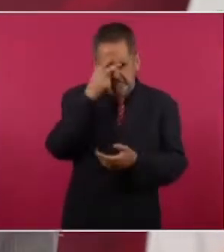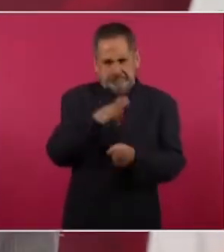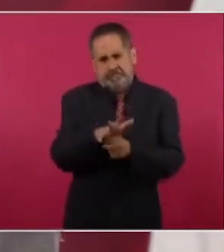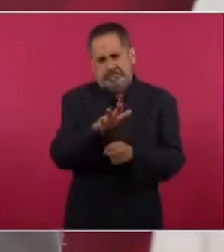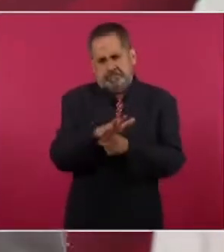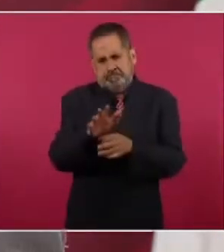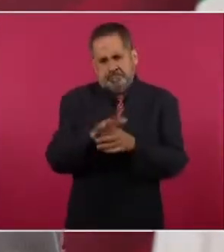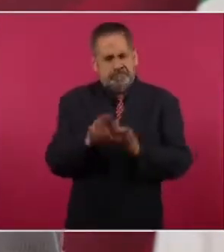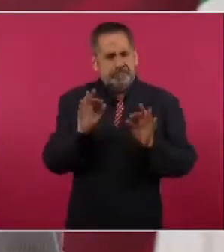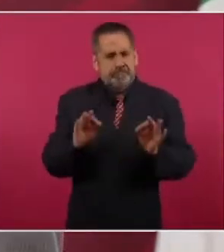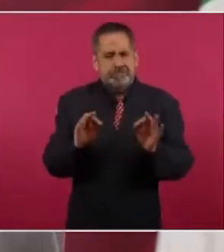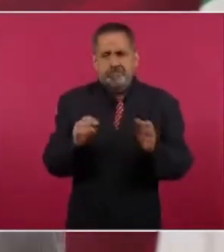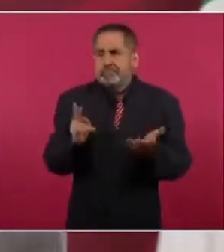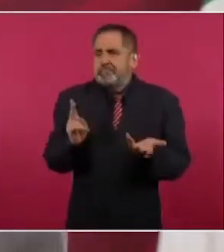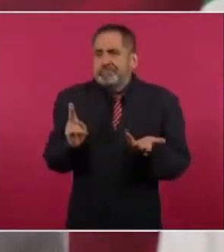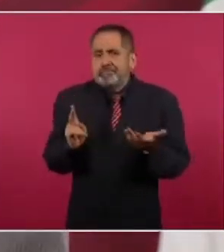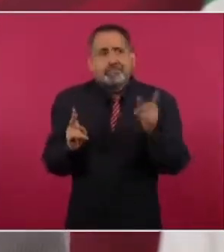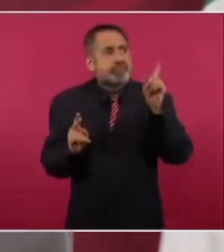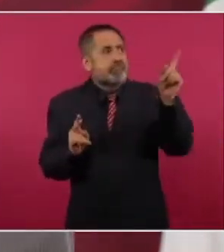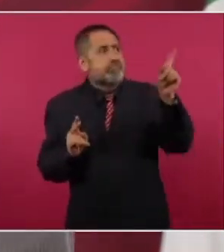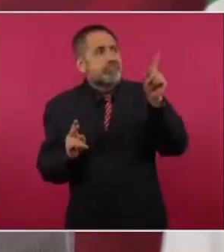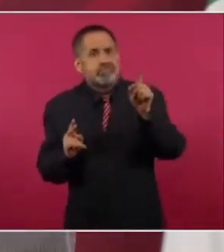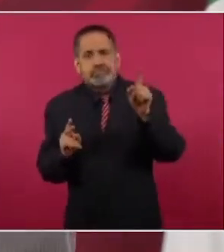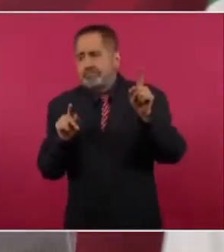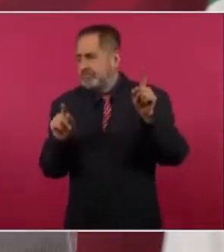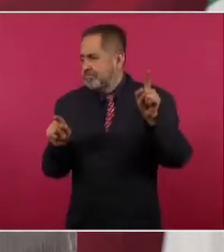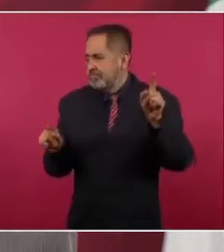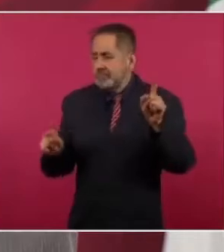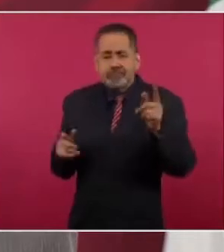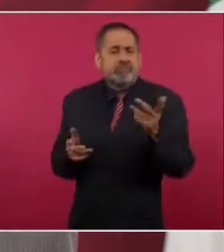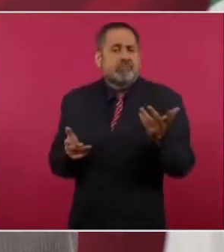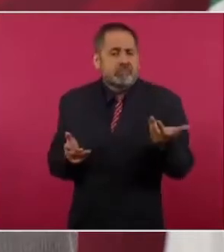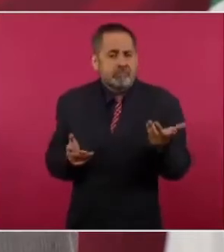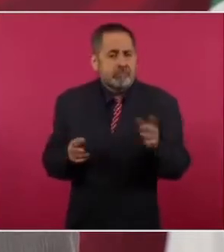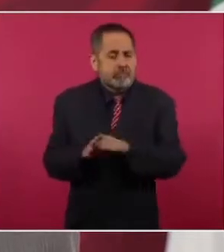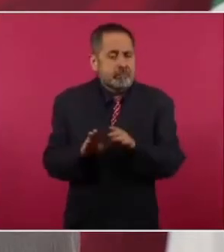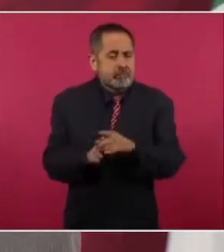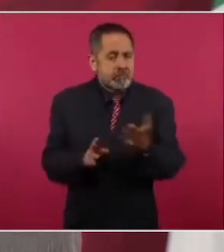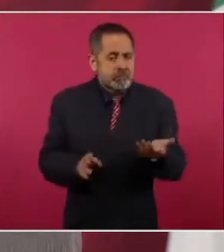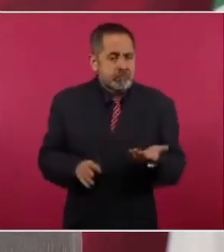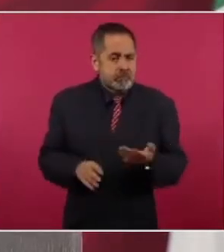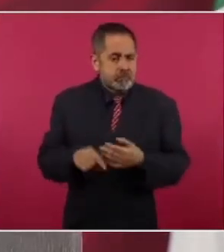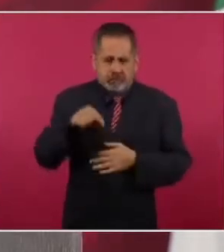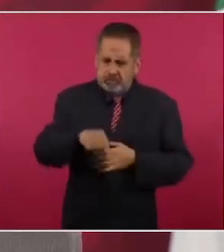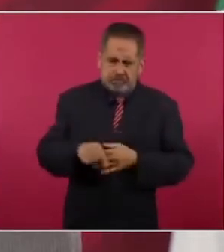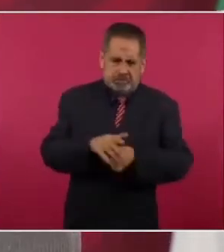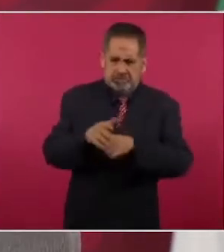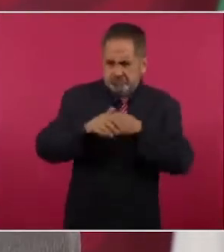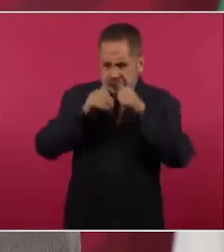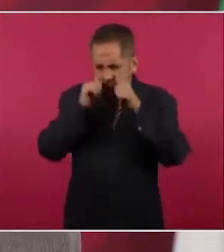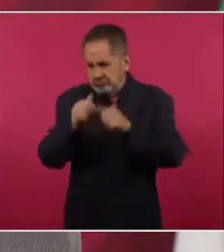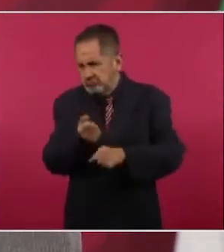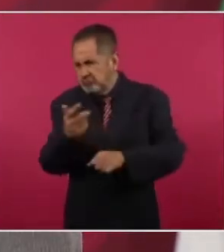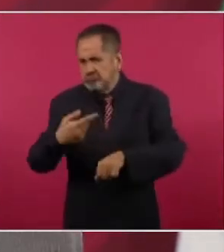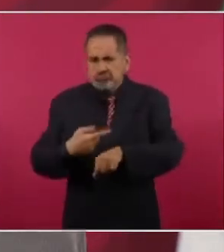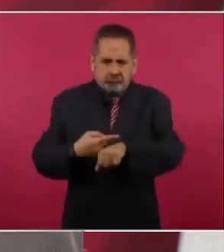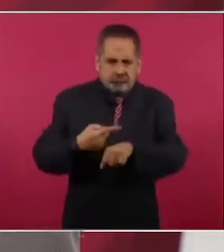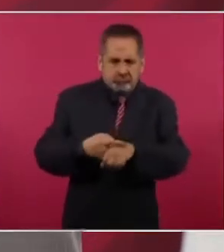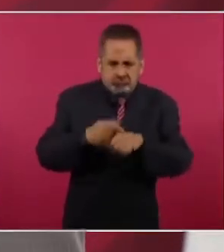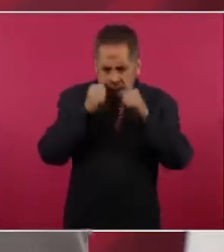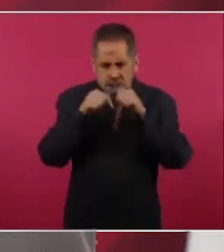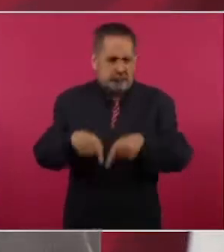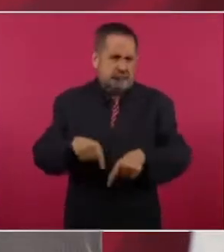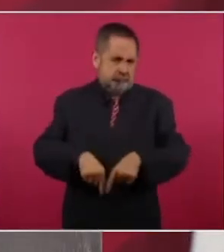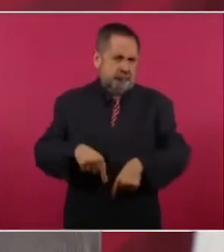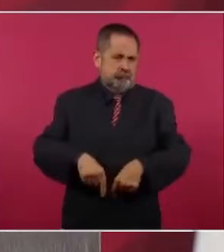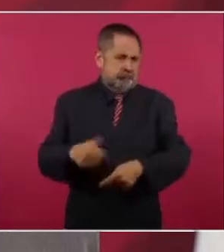no tenemos problemas para la atención a enfermos.